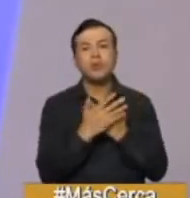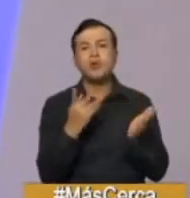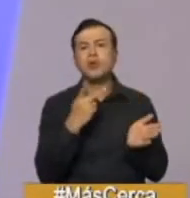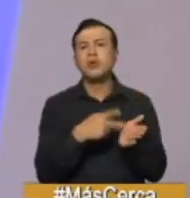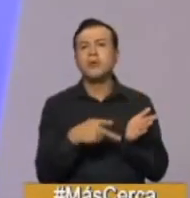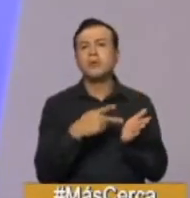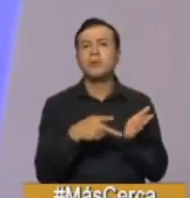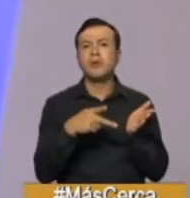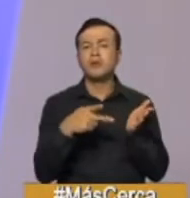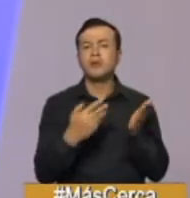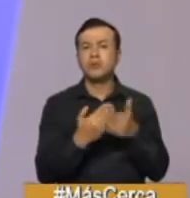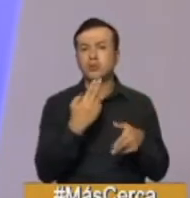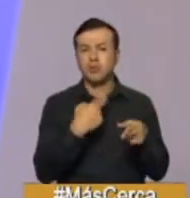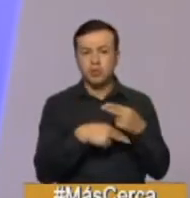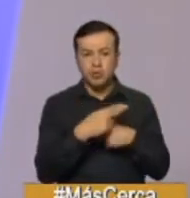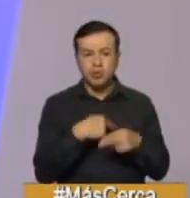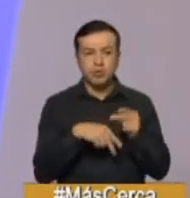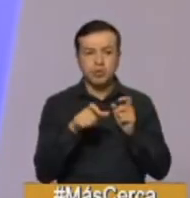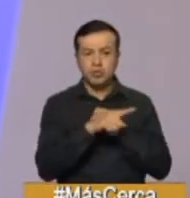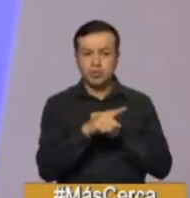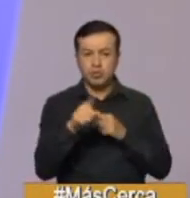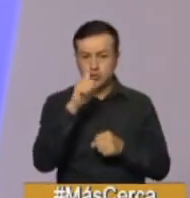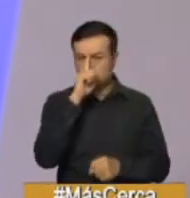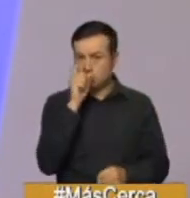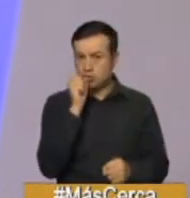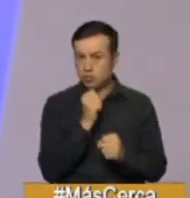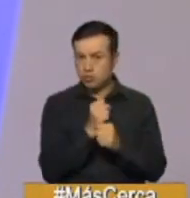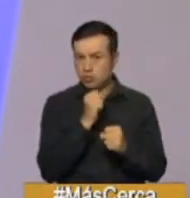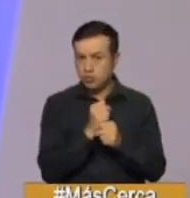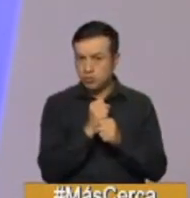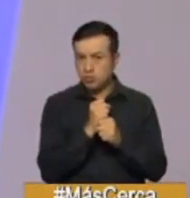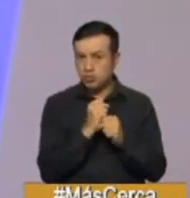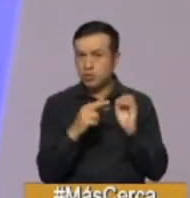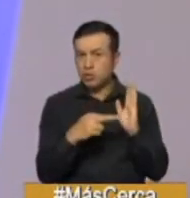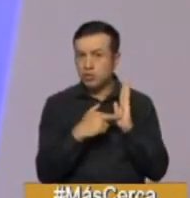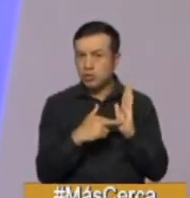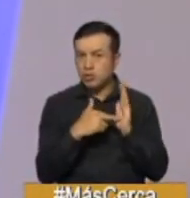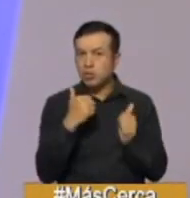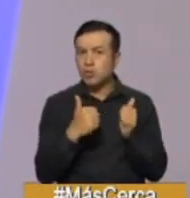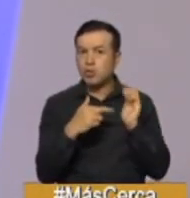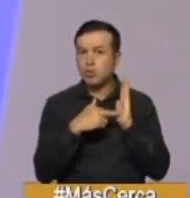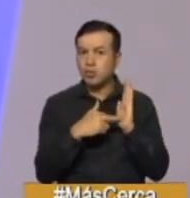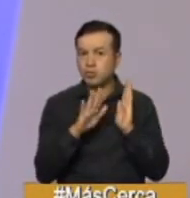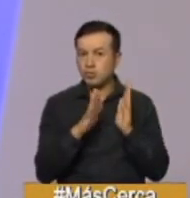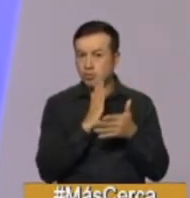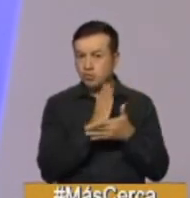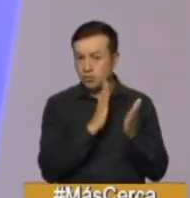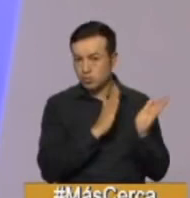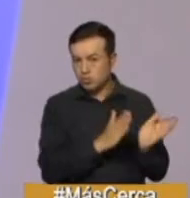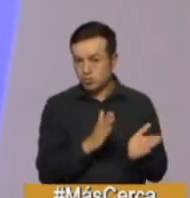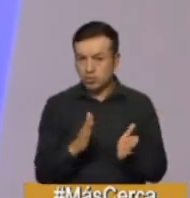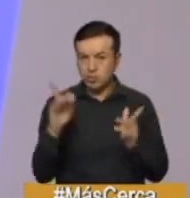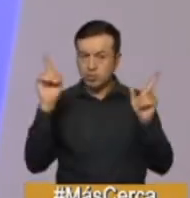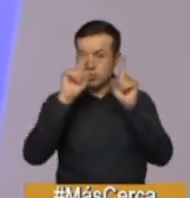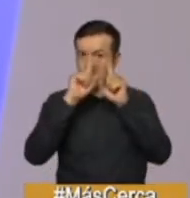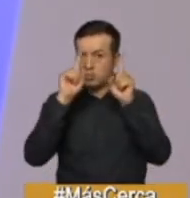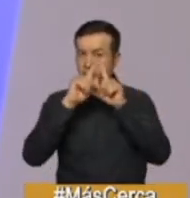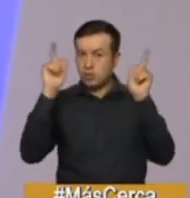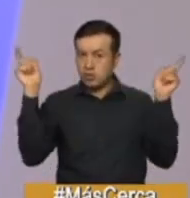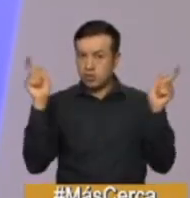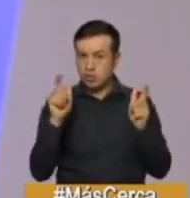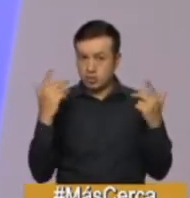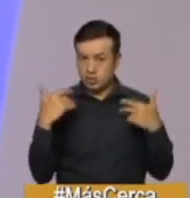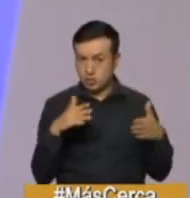sucede con los emprendedores que tienen personas trabajando este qué requisitos deben tener ellos en orden es igual que las empresas grandes y